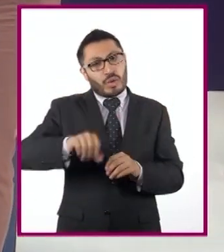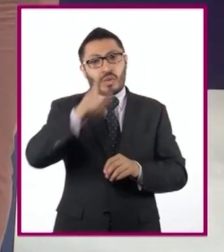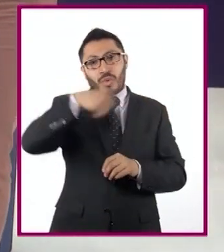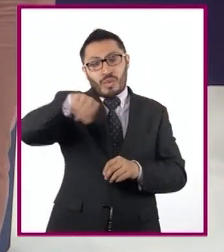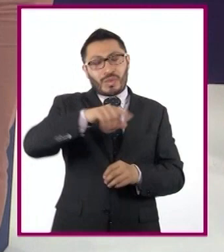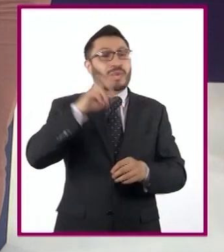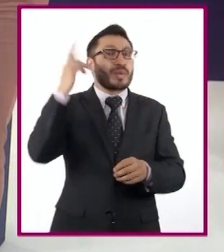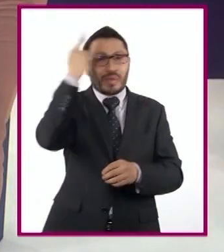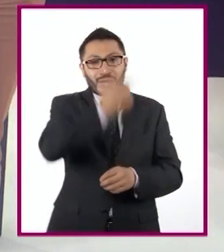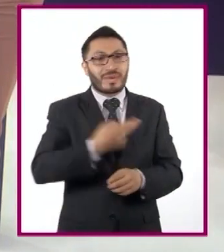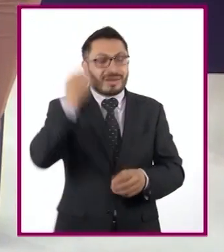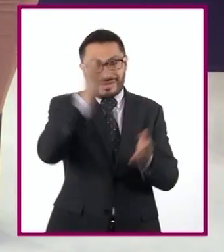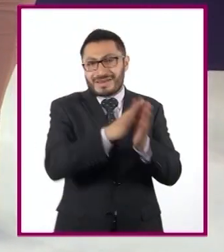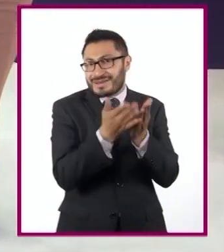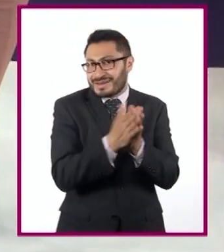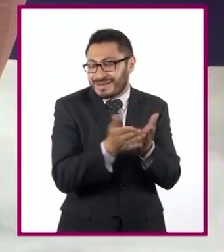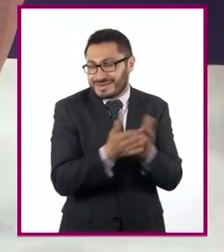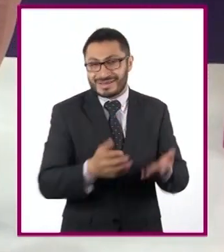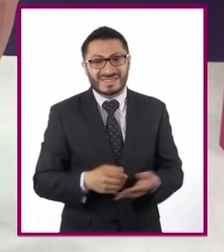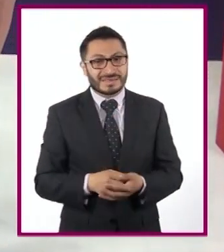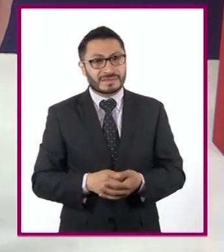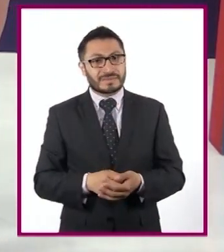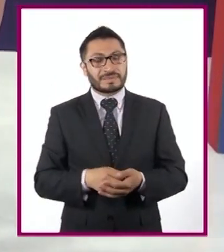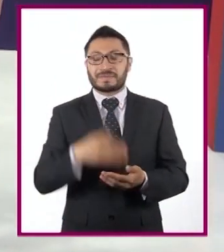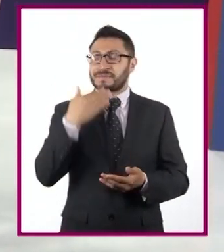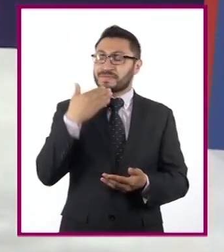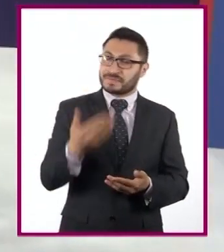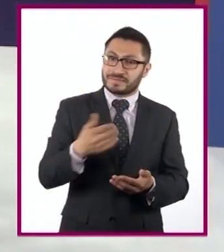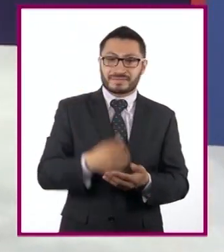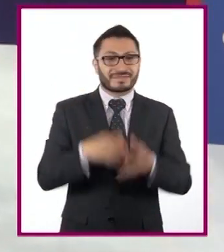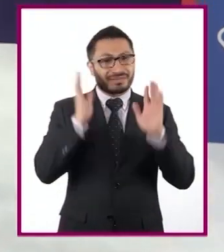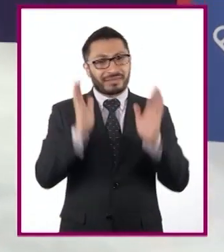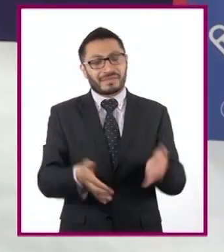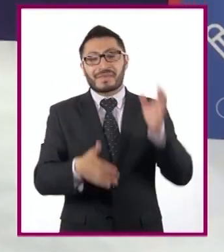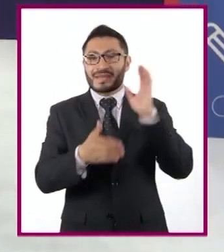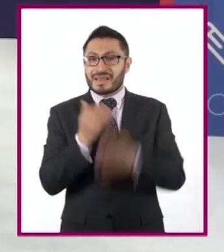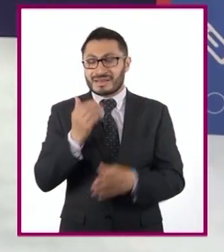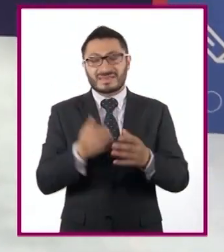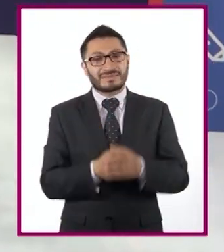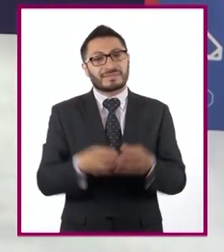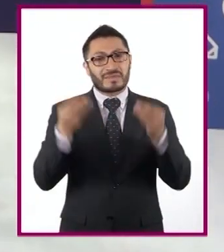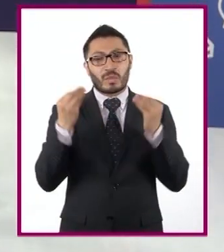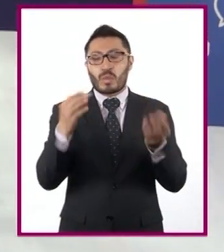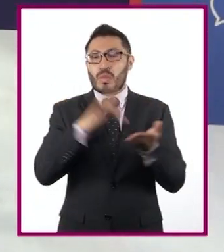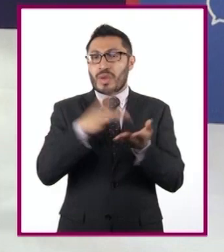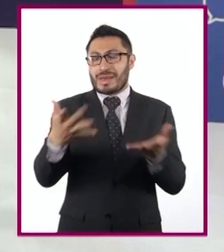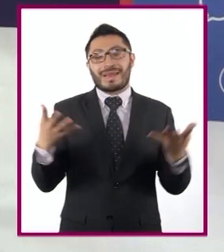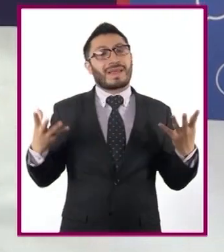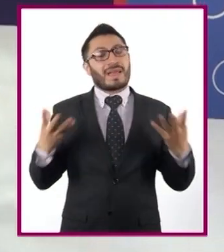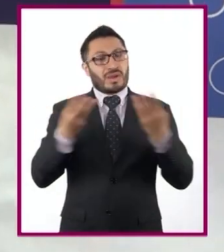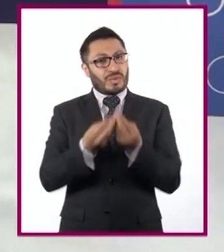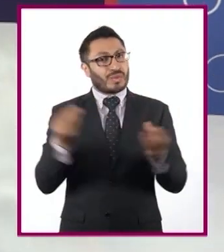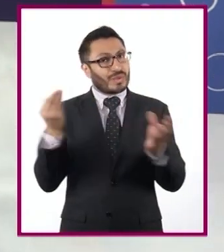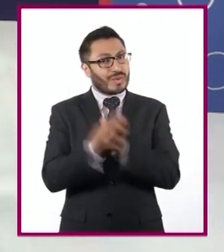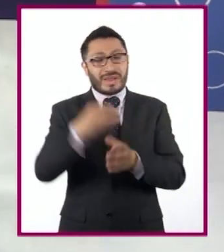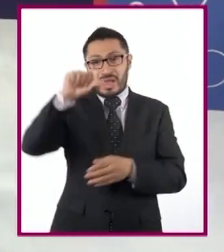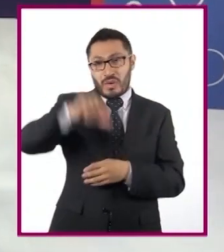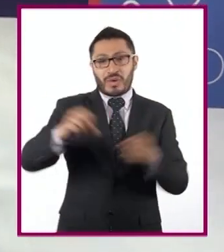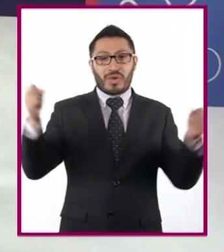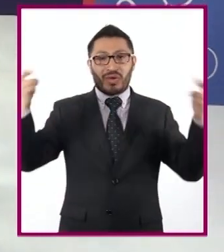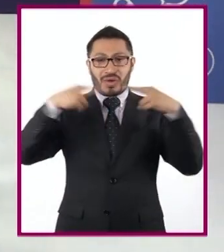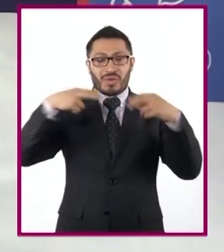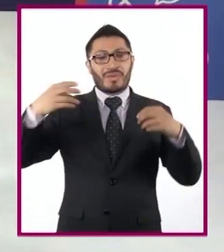a que revisen su libro de texto. Muy bien, hemos terminado. Muchas gracias por acompañarnos.